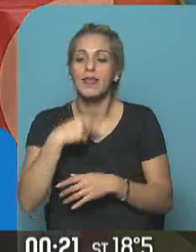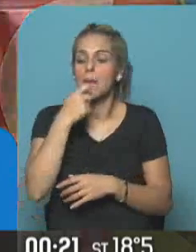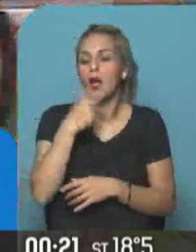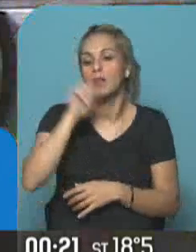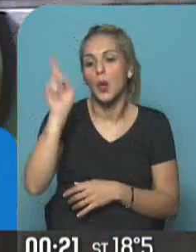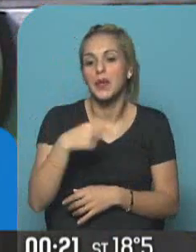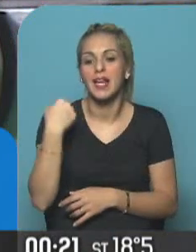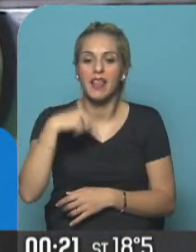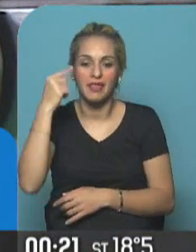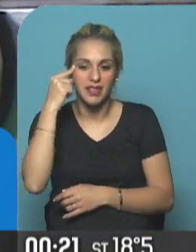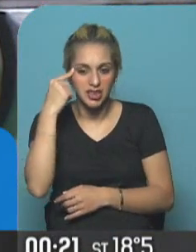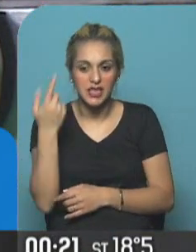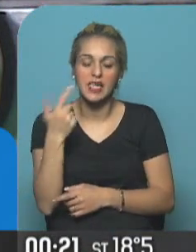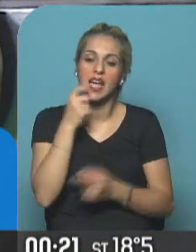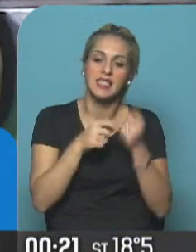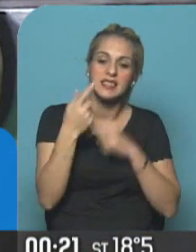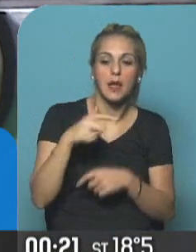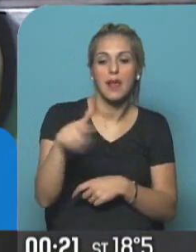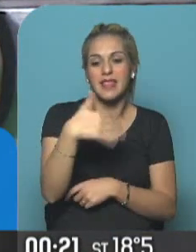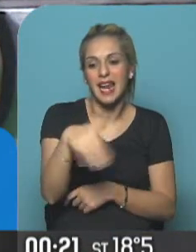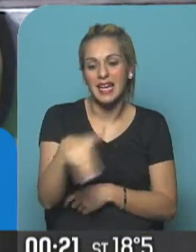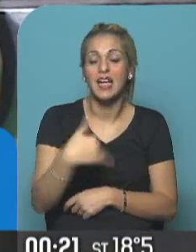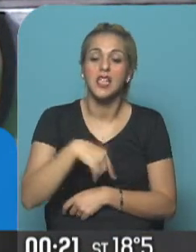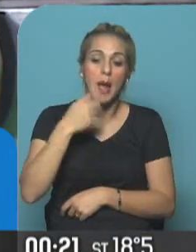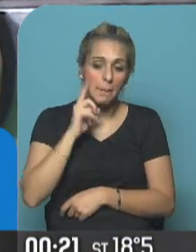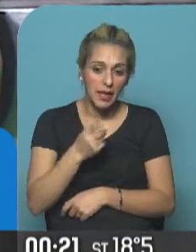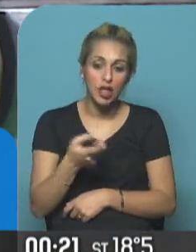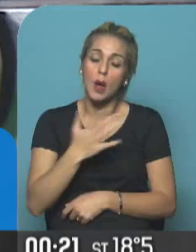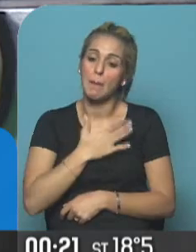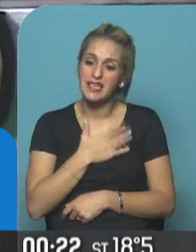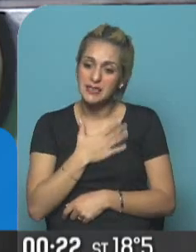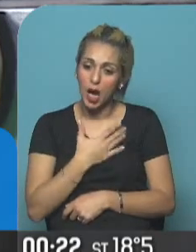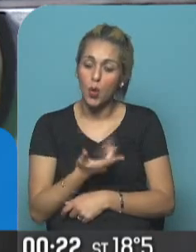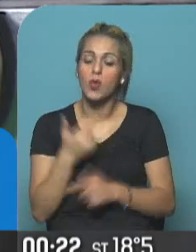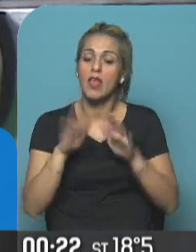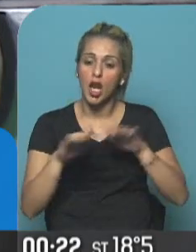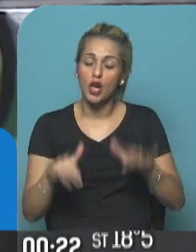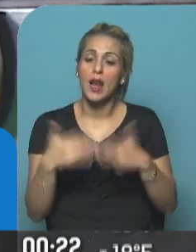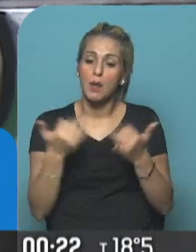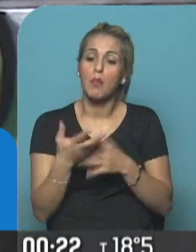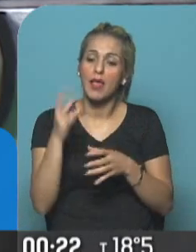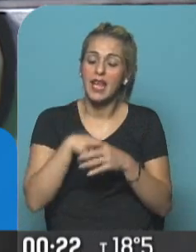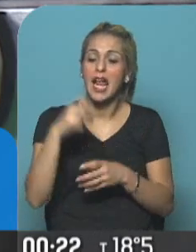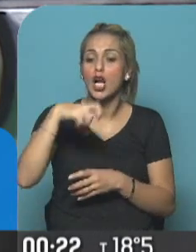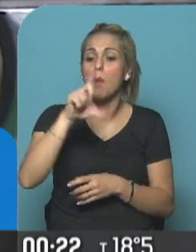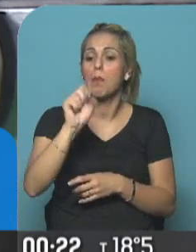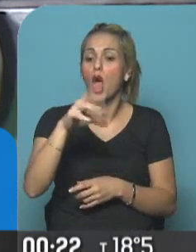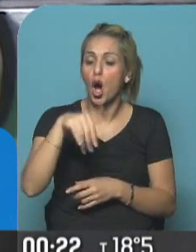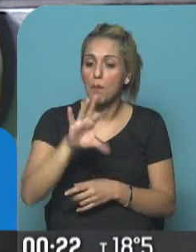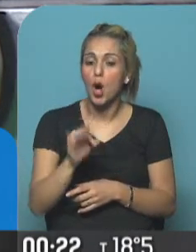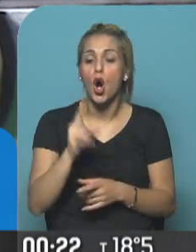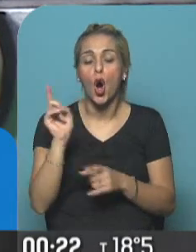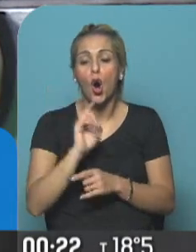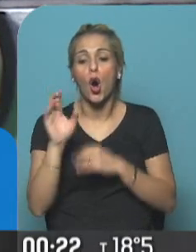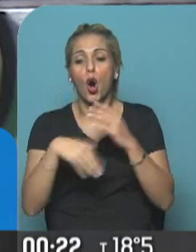en forma ilícita y se vende por la calle. Es muy peligroso para la salud de los chicos porque pueden encontrar plomo en el juguete o partes y piezas que se pueden